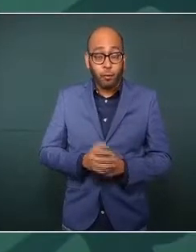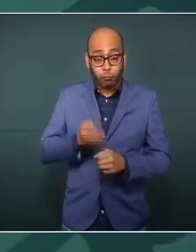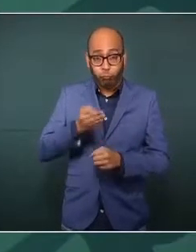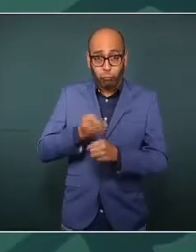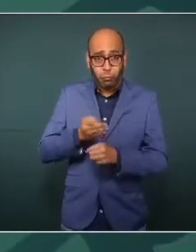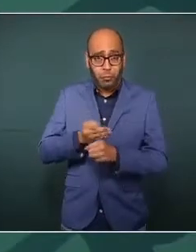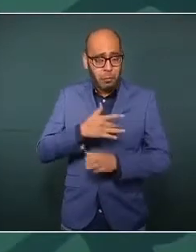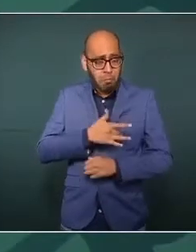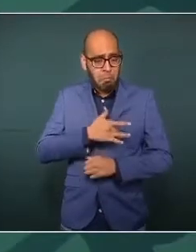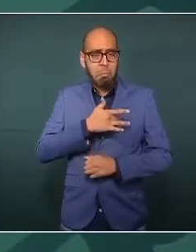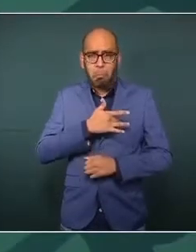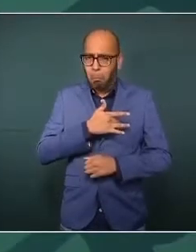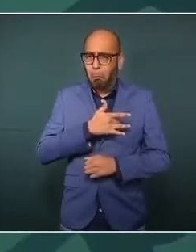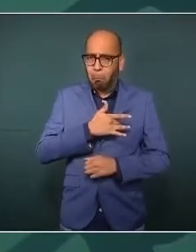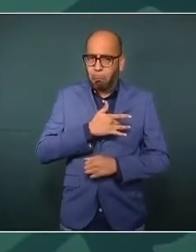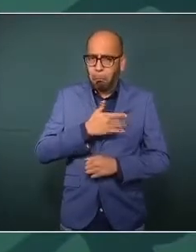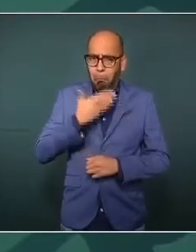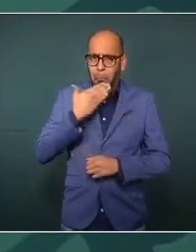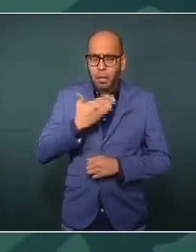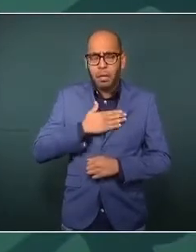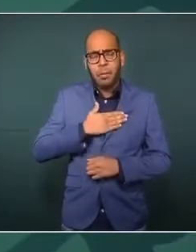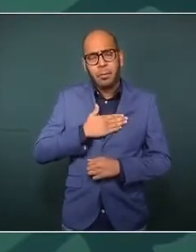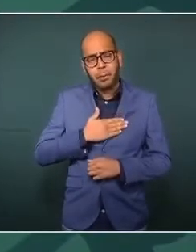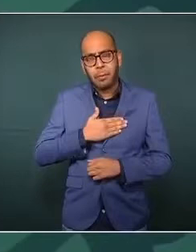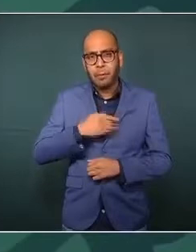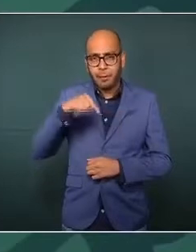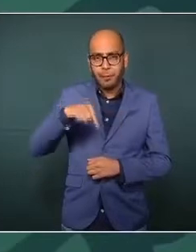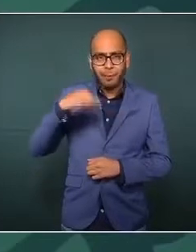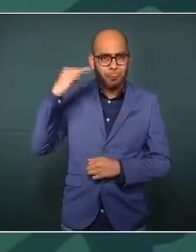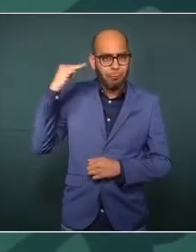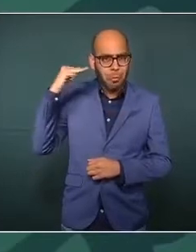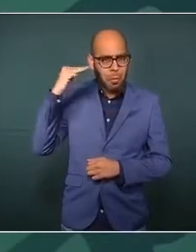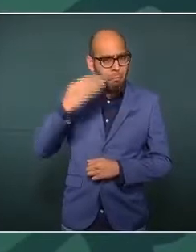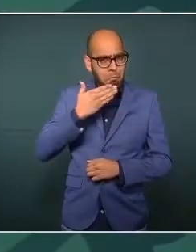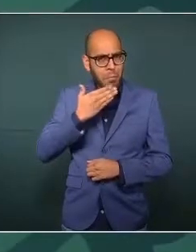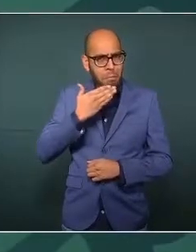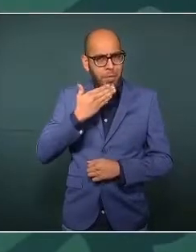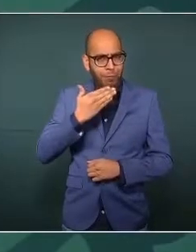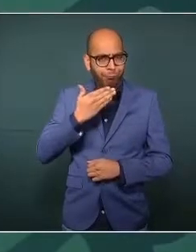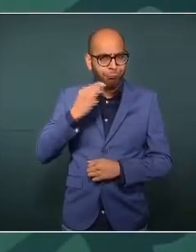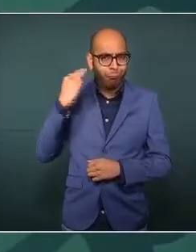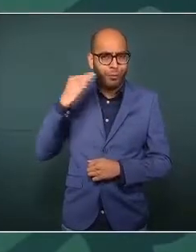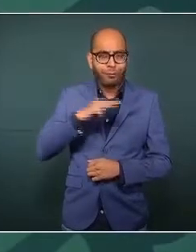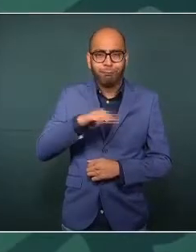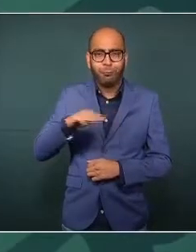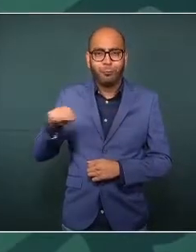muy a gustos aquí en Morelia, en Michoacán.